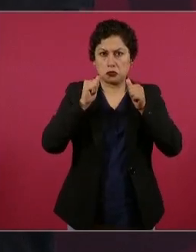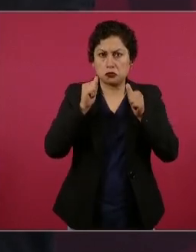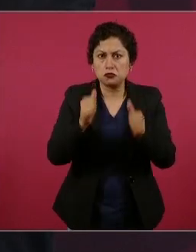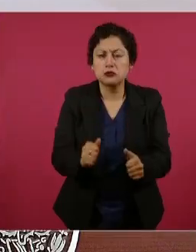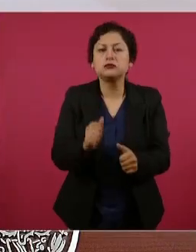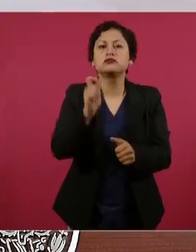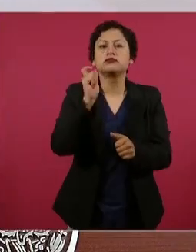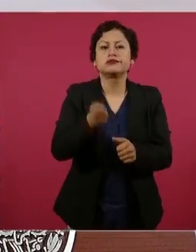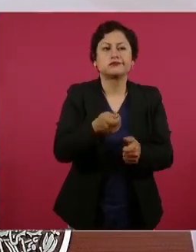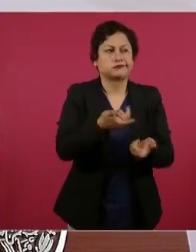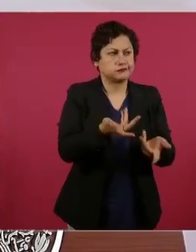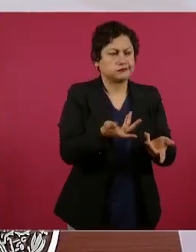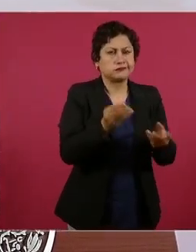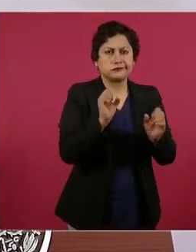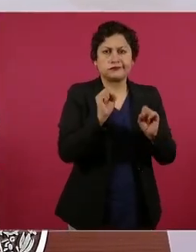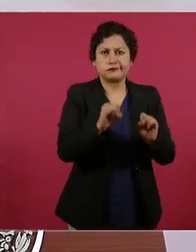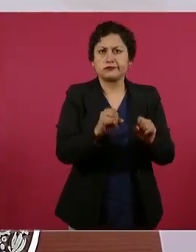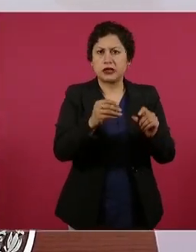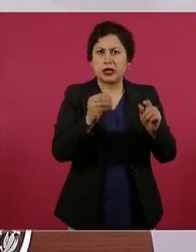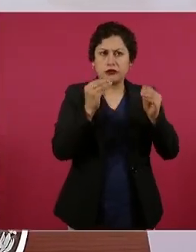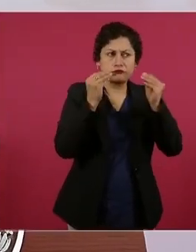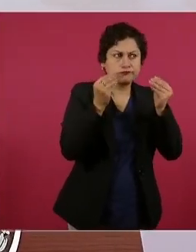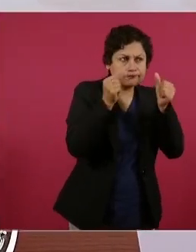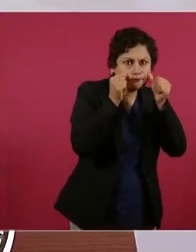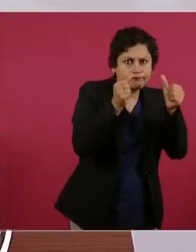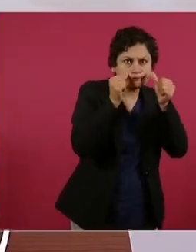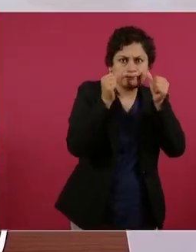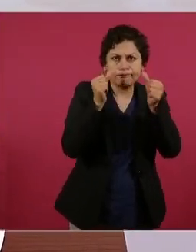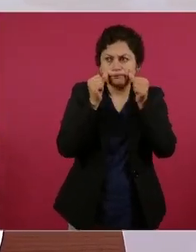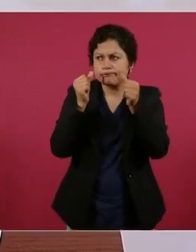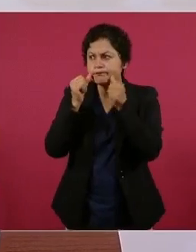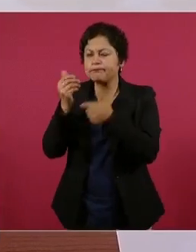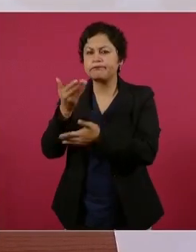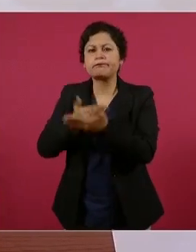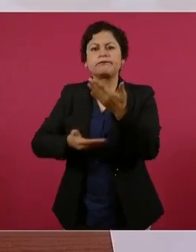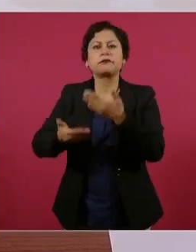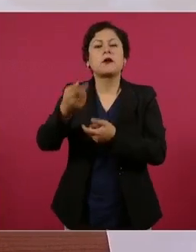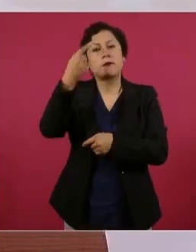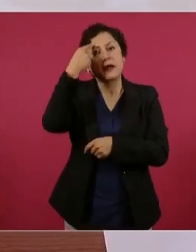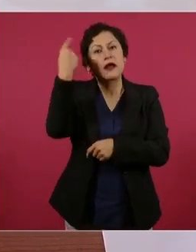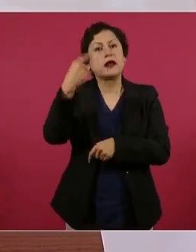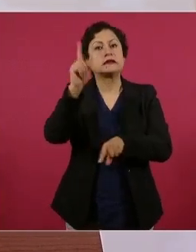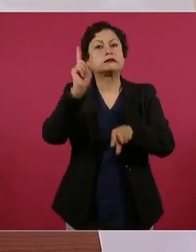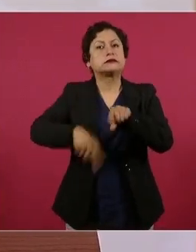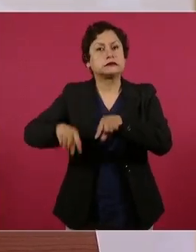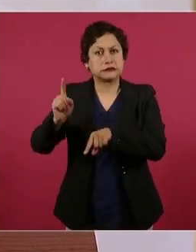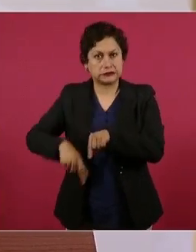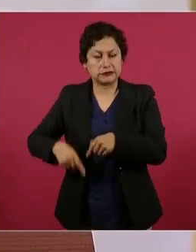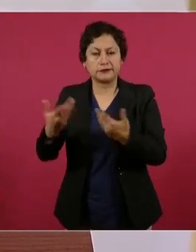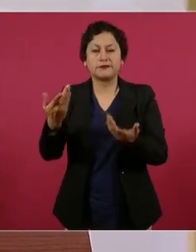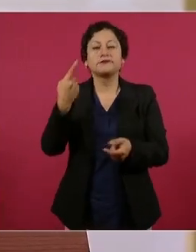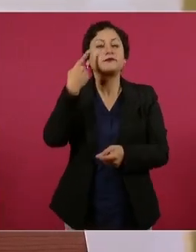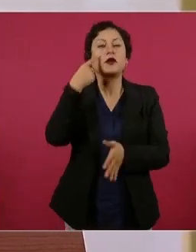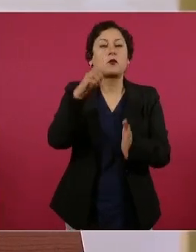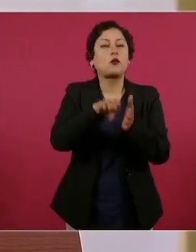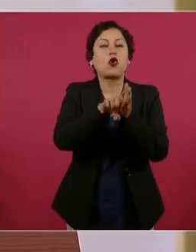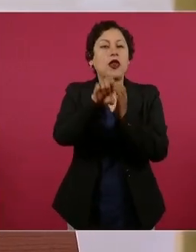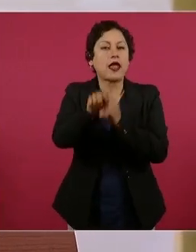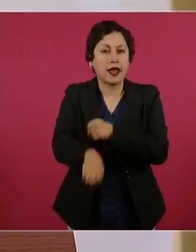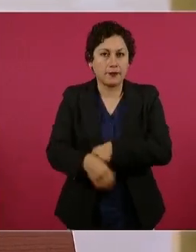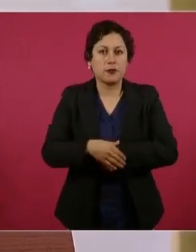controlarlos, básicamente lo que tiene que ver con extorsión. Yo les puedo